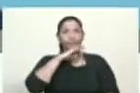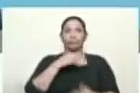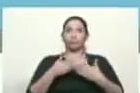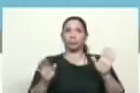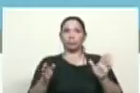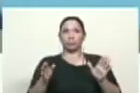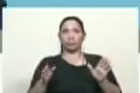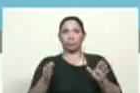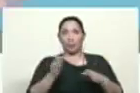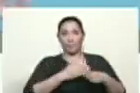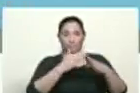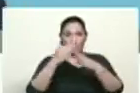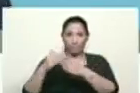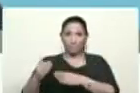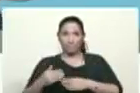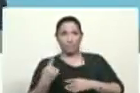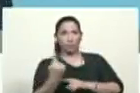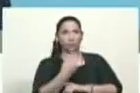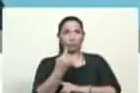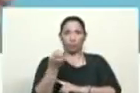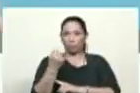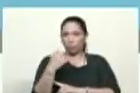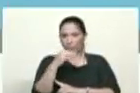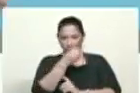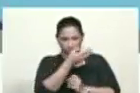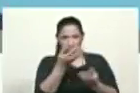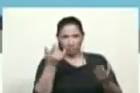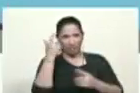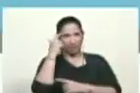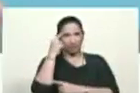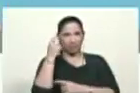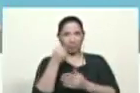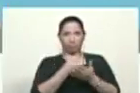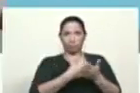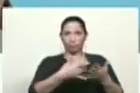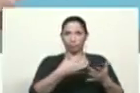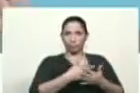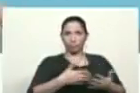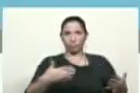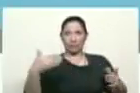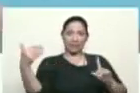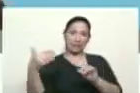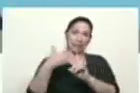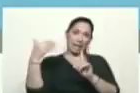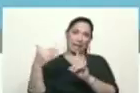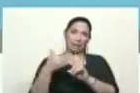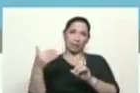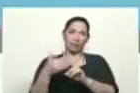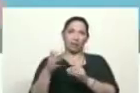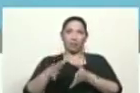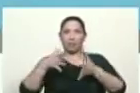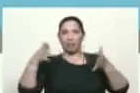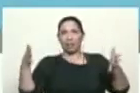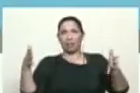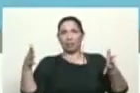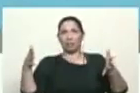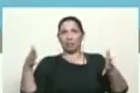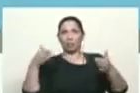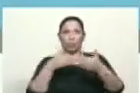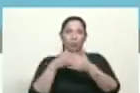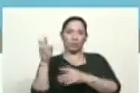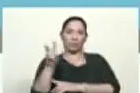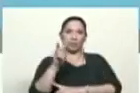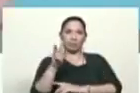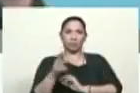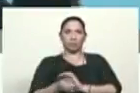voy a compartir con ustedes un solo número para que se lleven el número del ataque y la dimensión de la agresión a través del